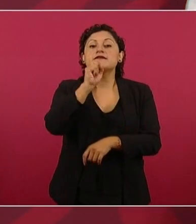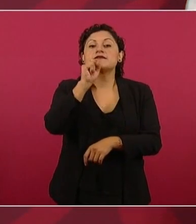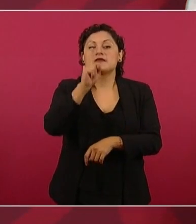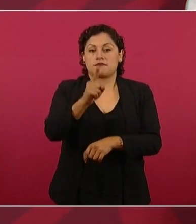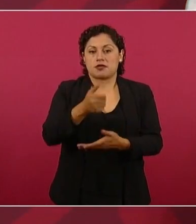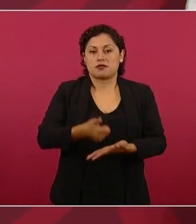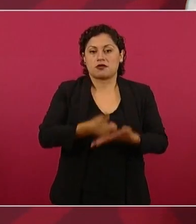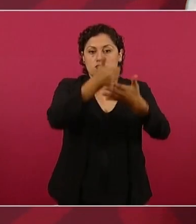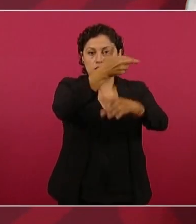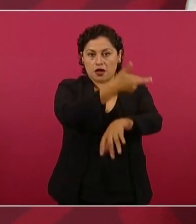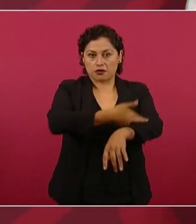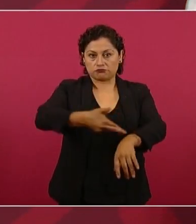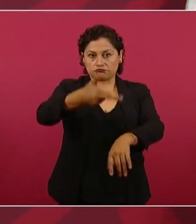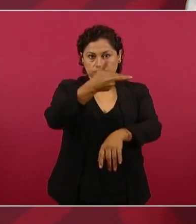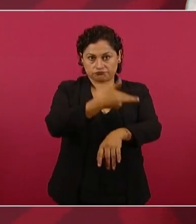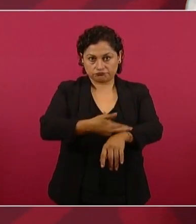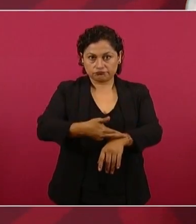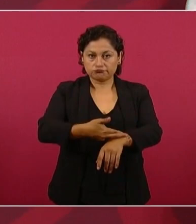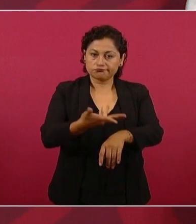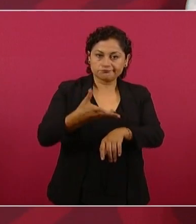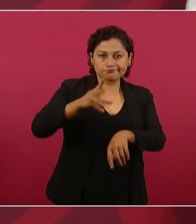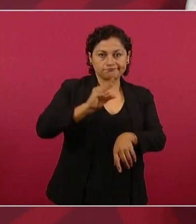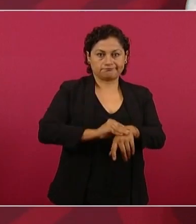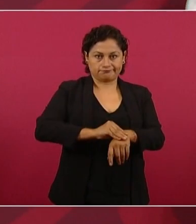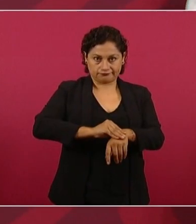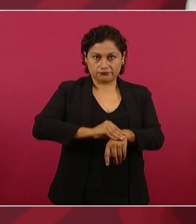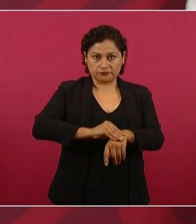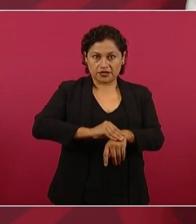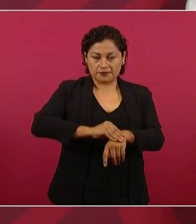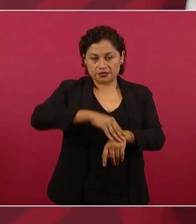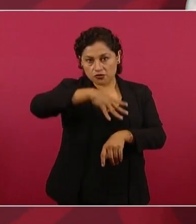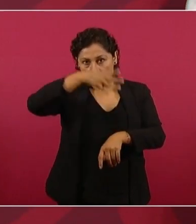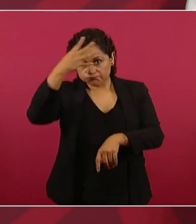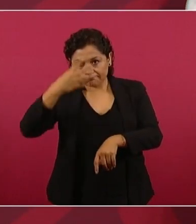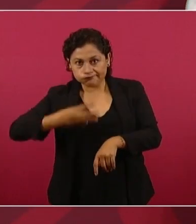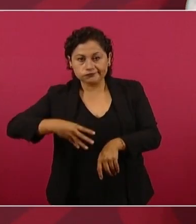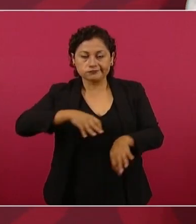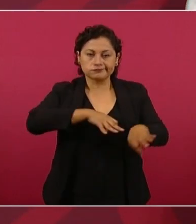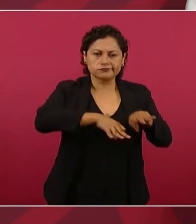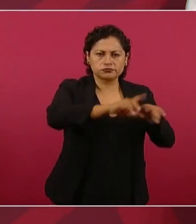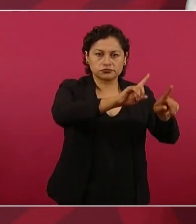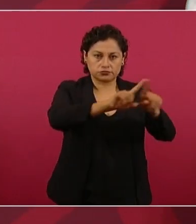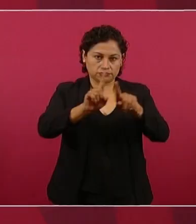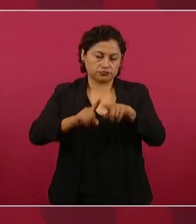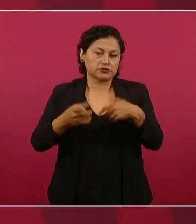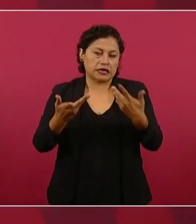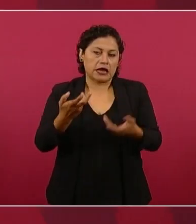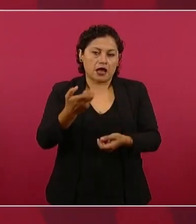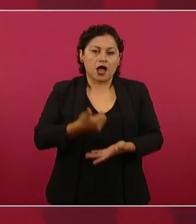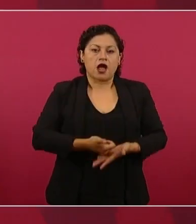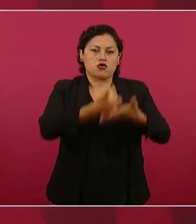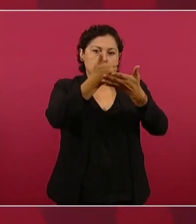situación migratoria, son los temas, básicamente.